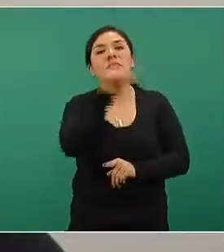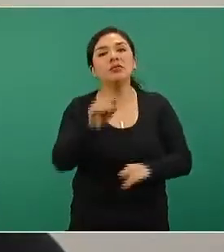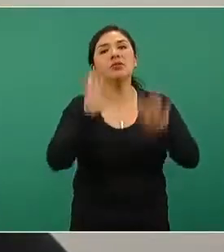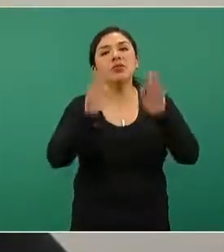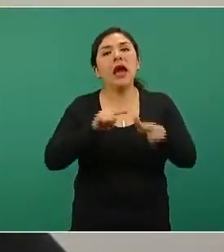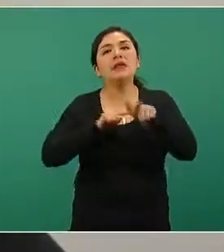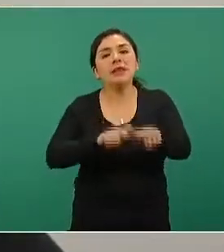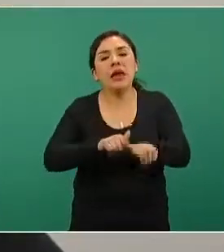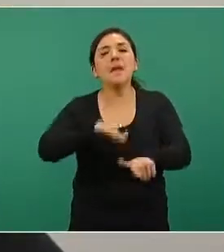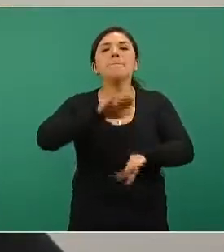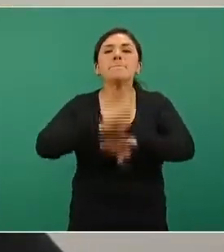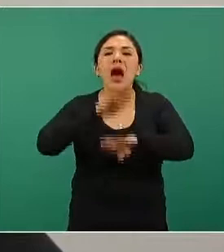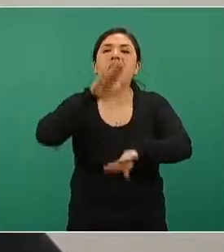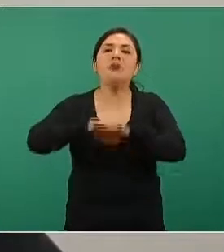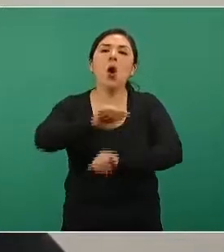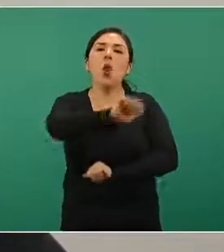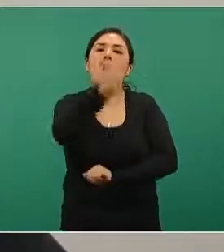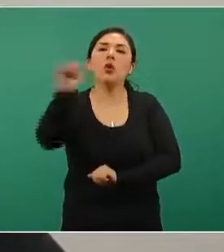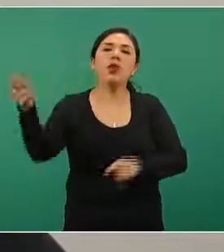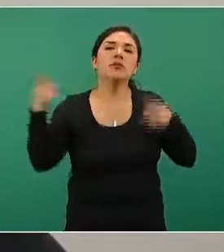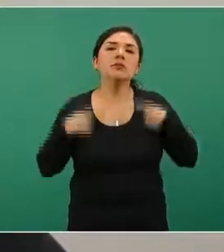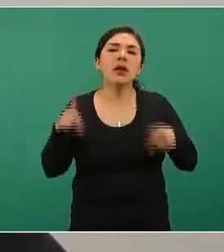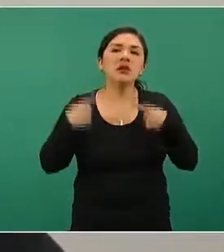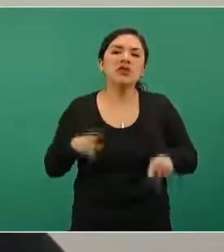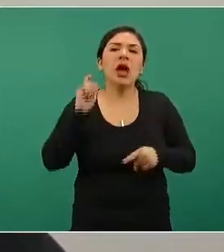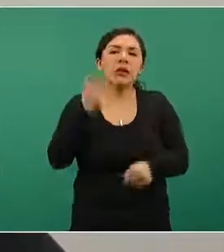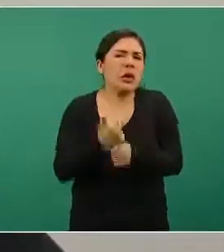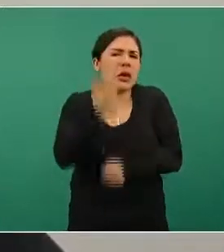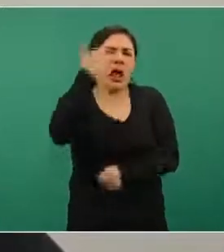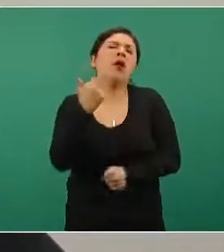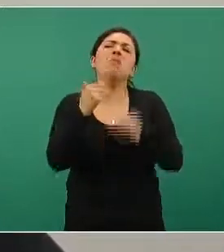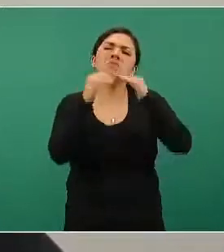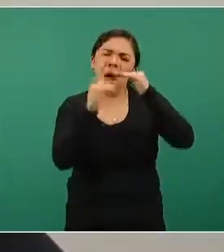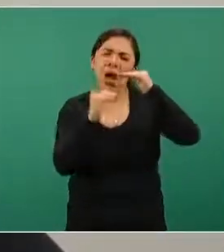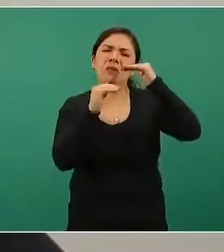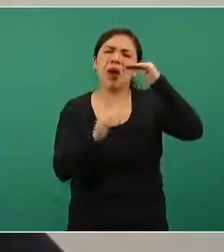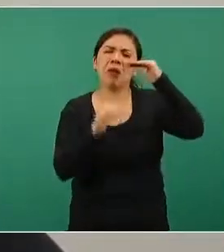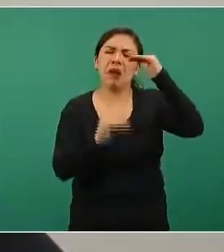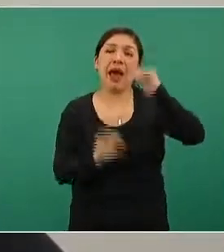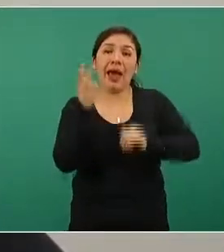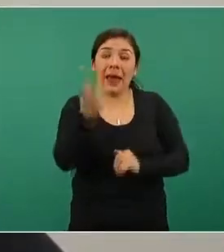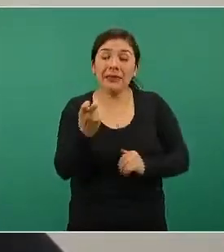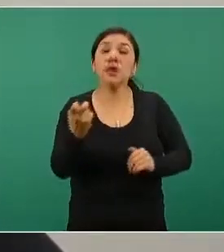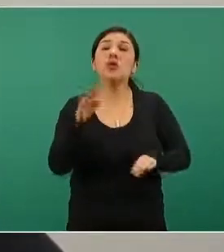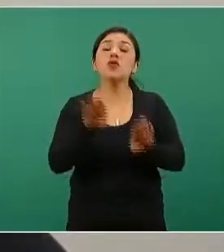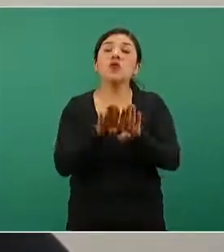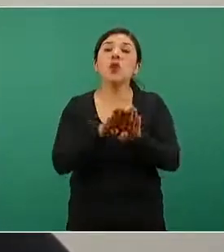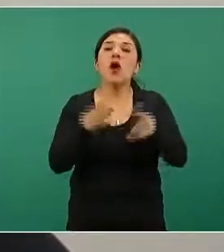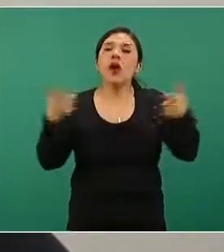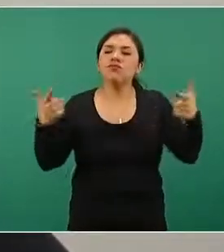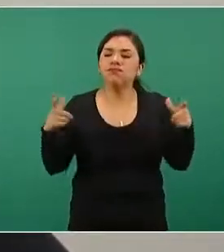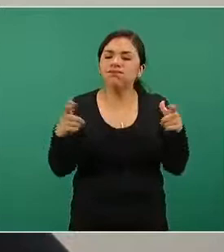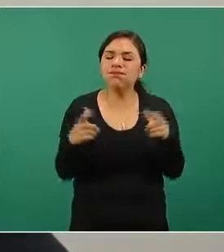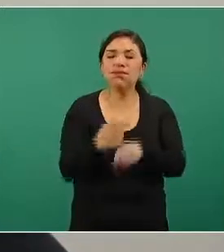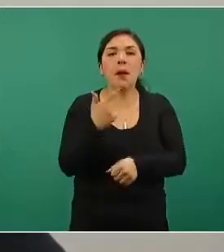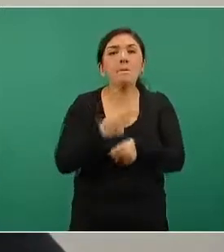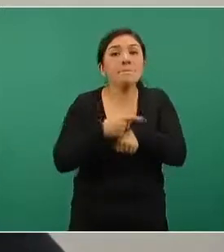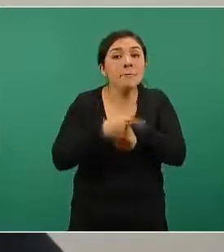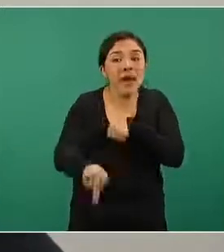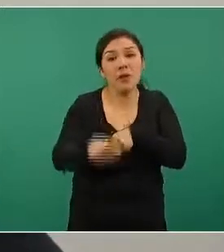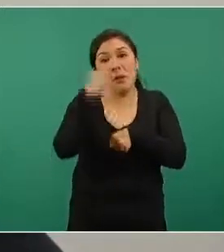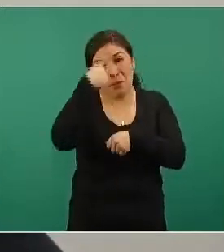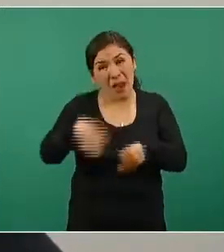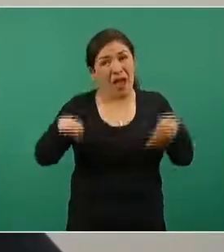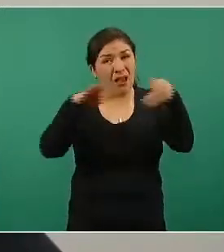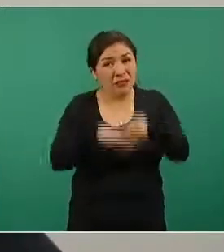otras poblaciones de menor riesgo, disminuyendo así cada vez, obviamente, el riesgo y la